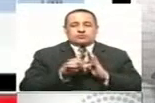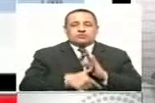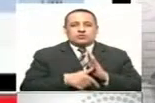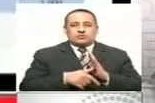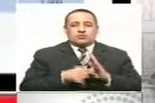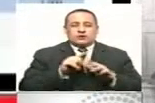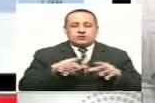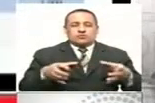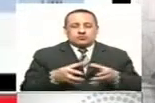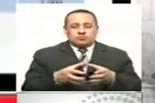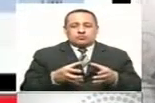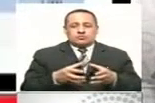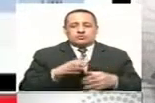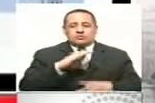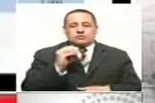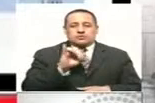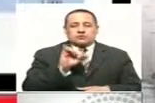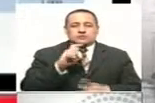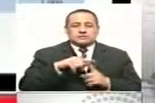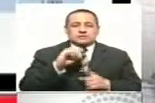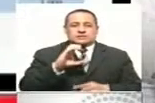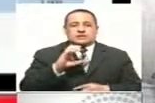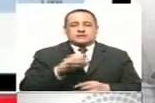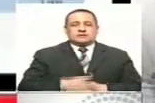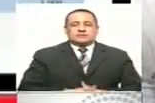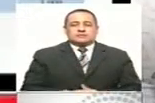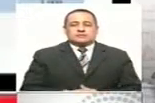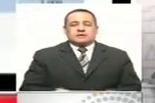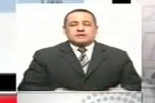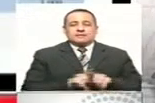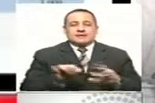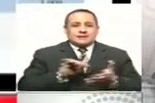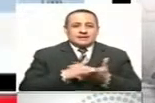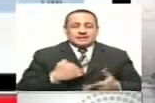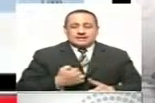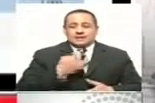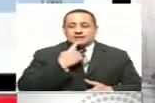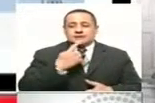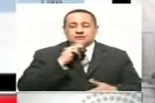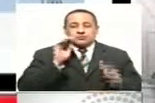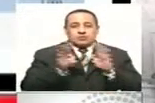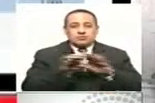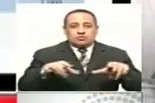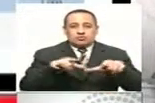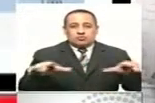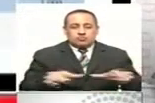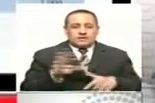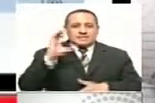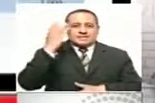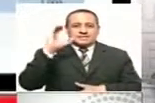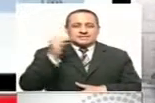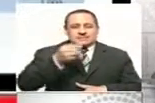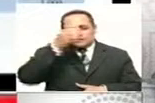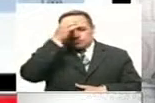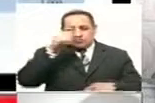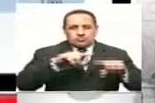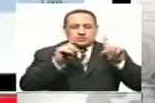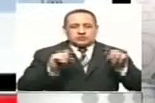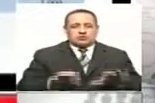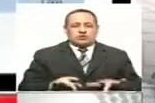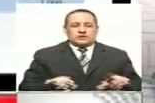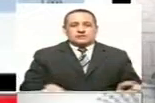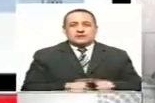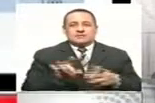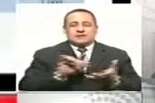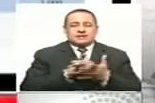el sector Consiteca, que es el sector de ciencia y tecnología,